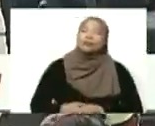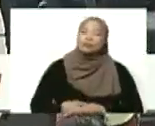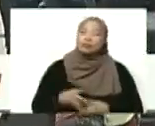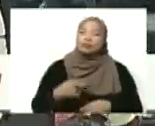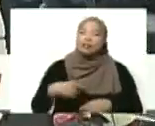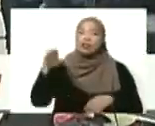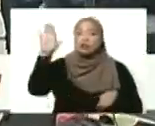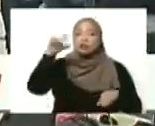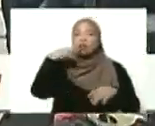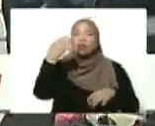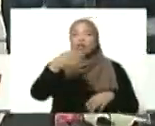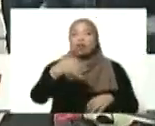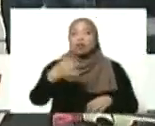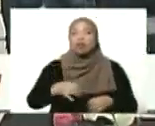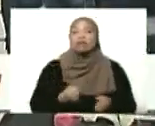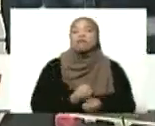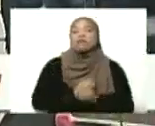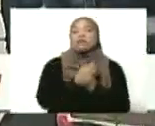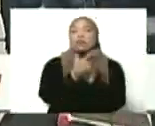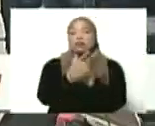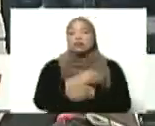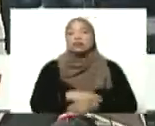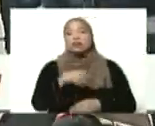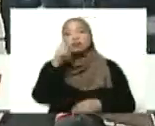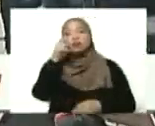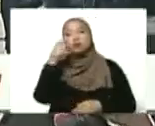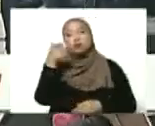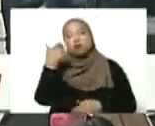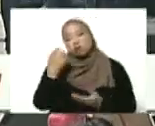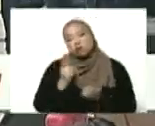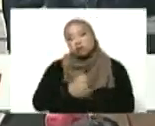verdad, con el alma, con el corazón,